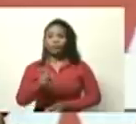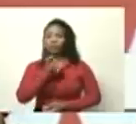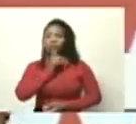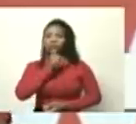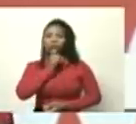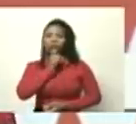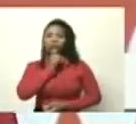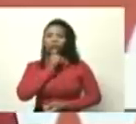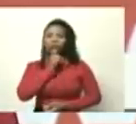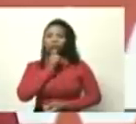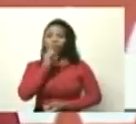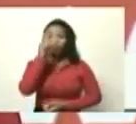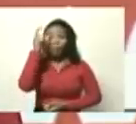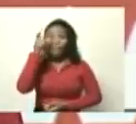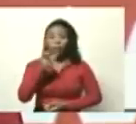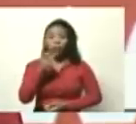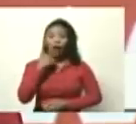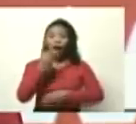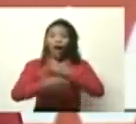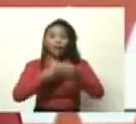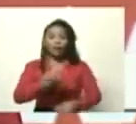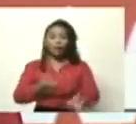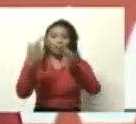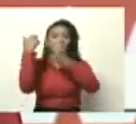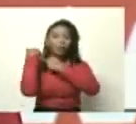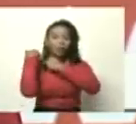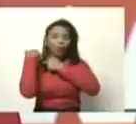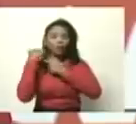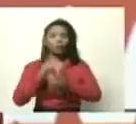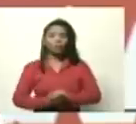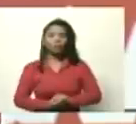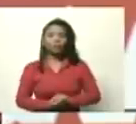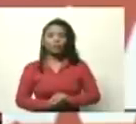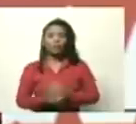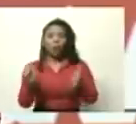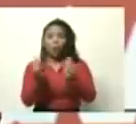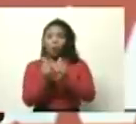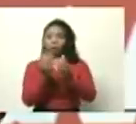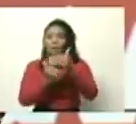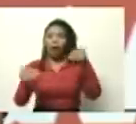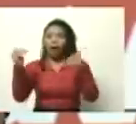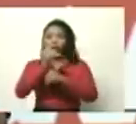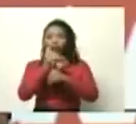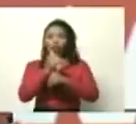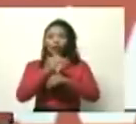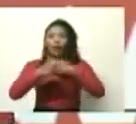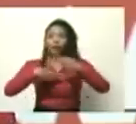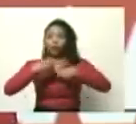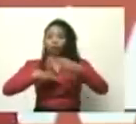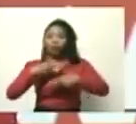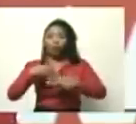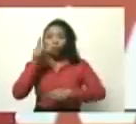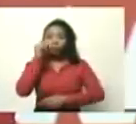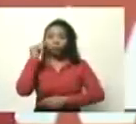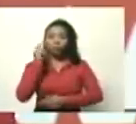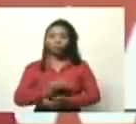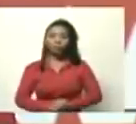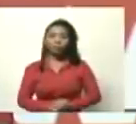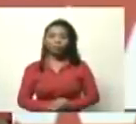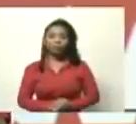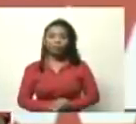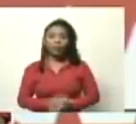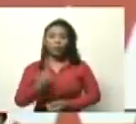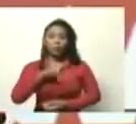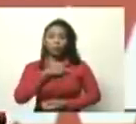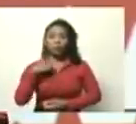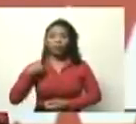Difícilmente alguien asuma esto con mayor rigor que los revolucionarios y las revolucionarias.